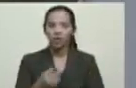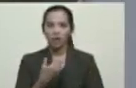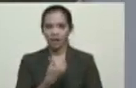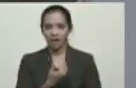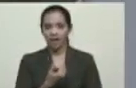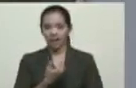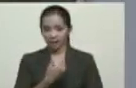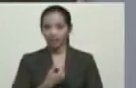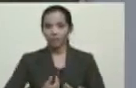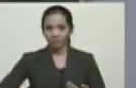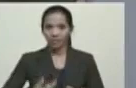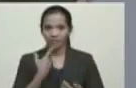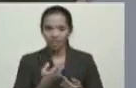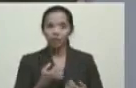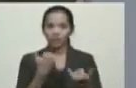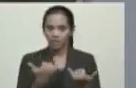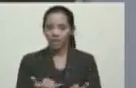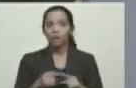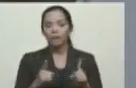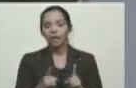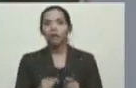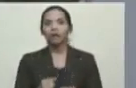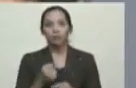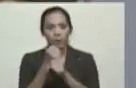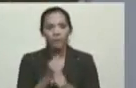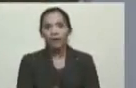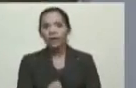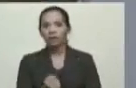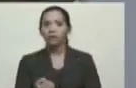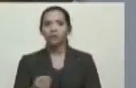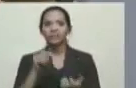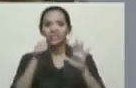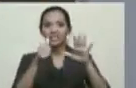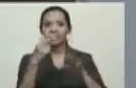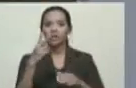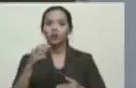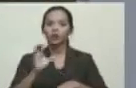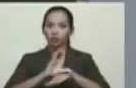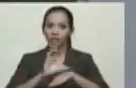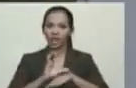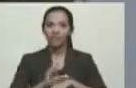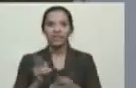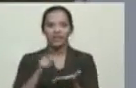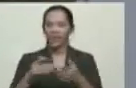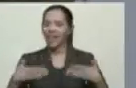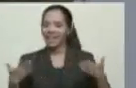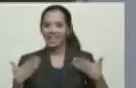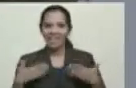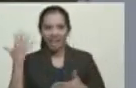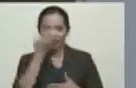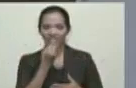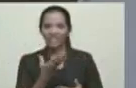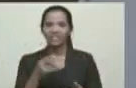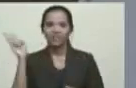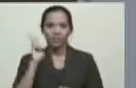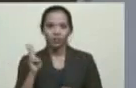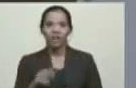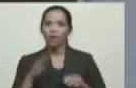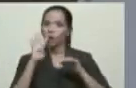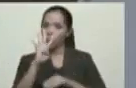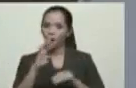la organización de eso. Y bueno, vamos a estar en 62 ciudades llevando la alegría, la belleza de Venezuela, los cuatro corazones, rockero,